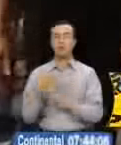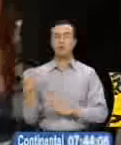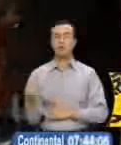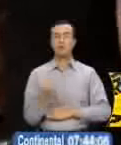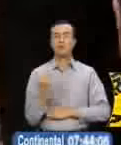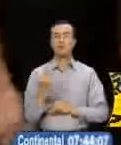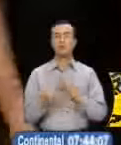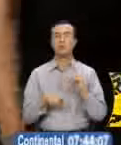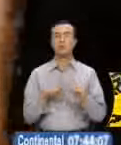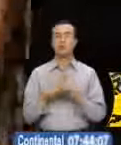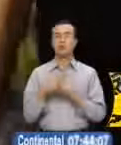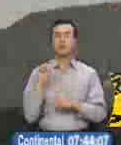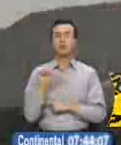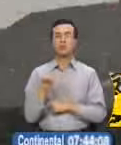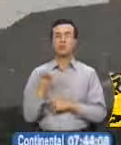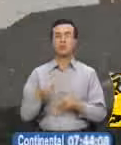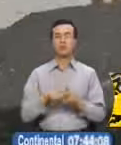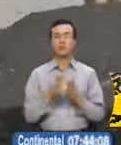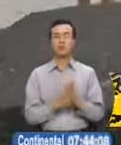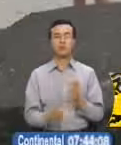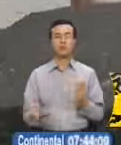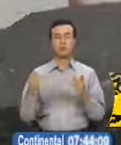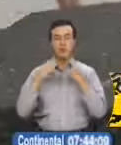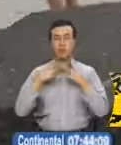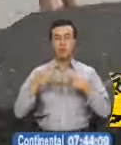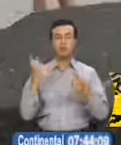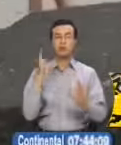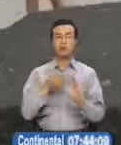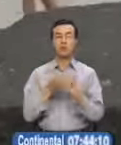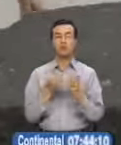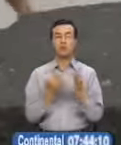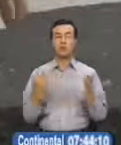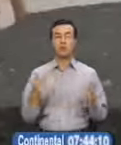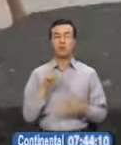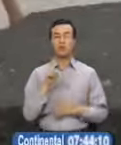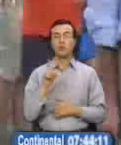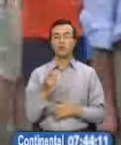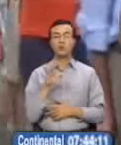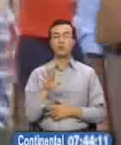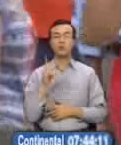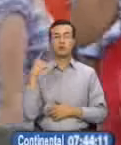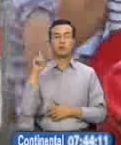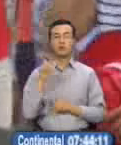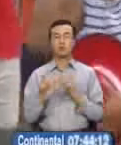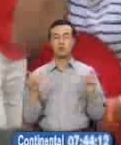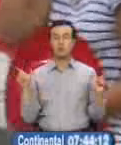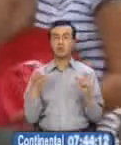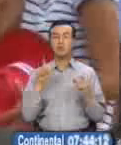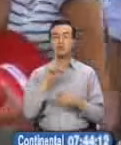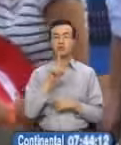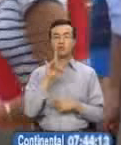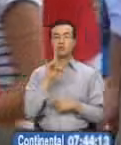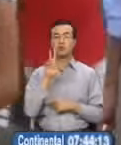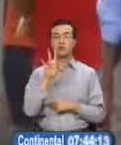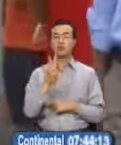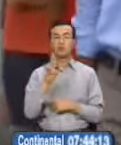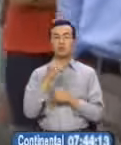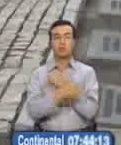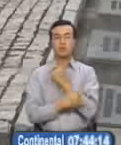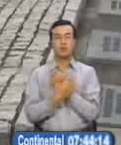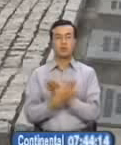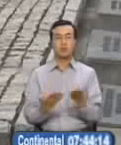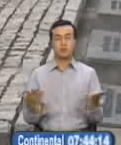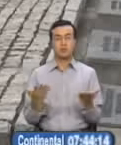que inició este martes y que se espera que congregue a más de 1,5 millones de peregrinos de 187